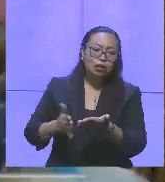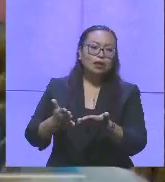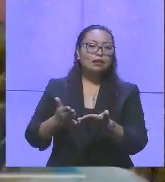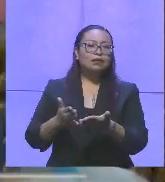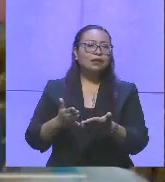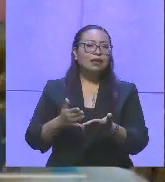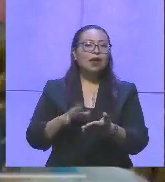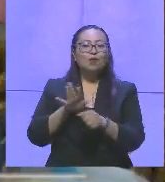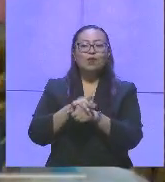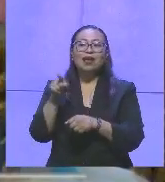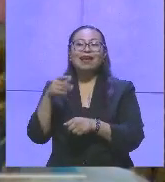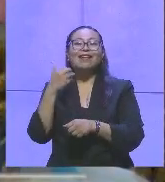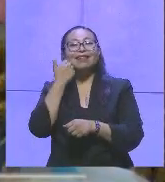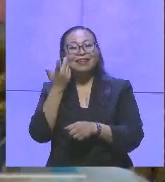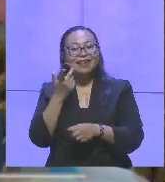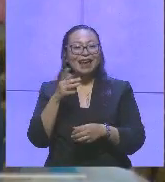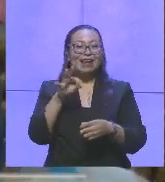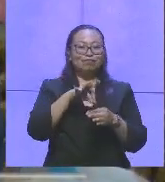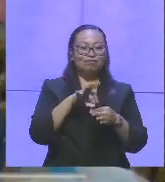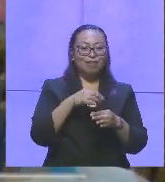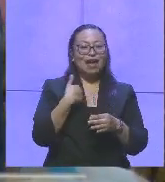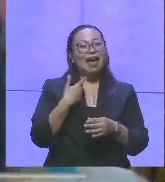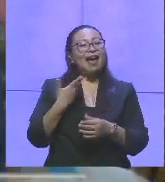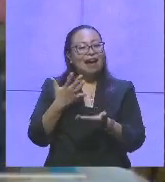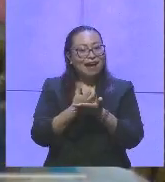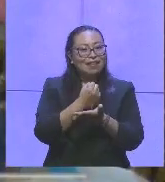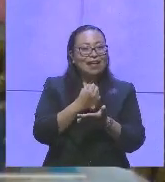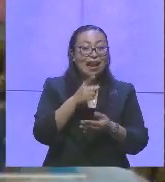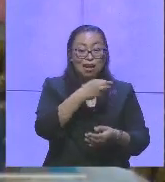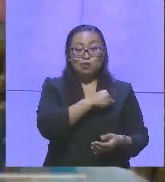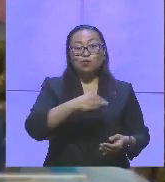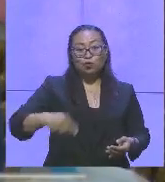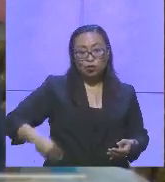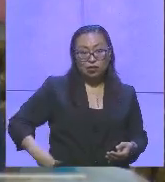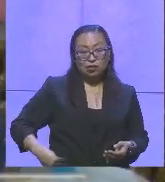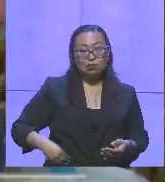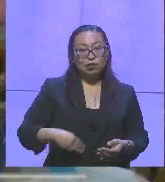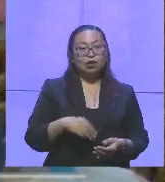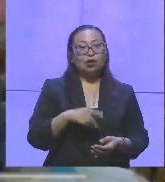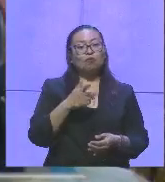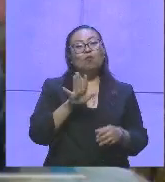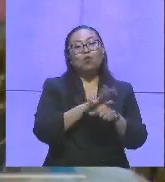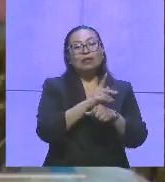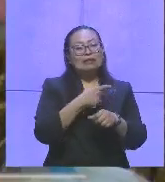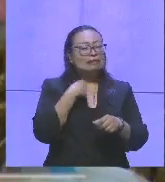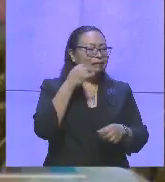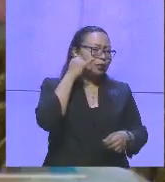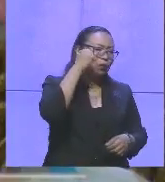que aspiraba a un cargo público en este municipio, un municipio alejado